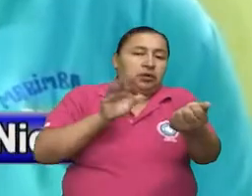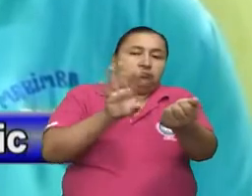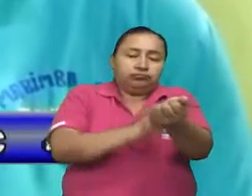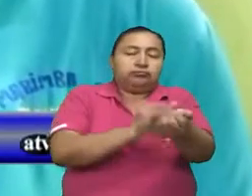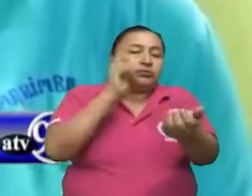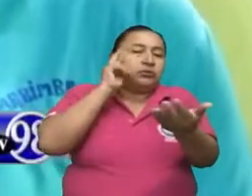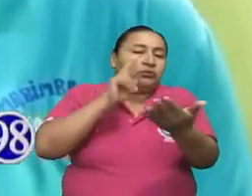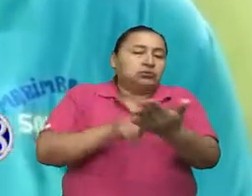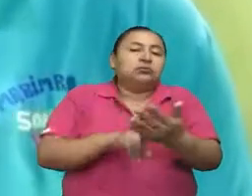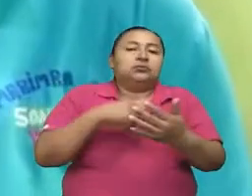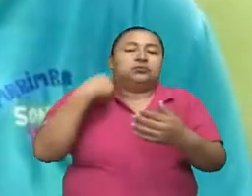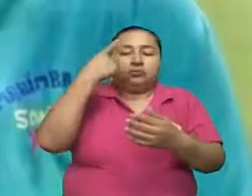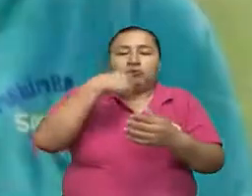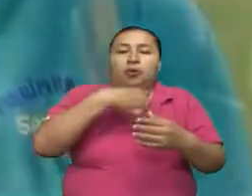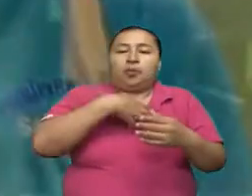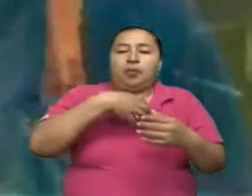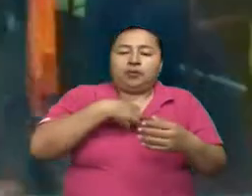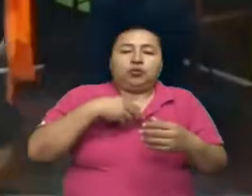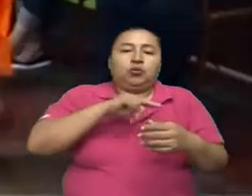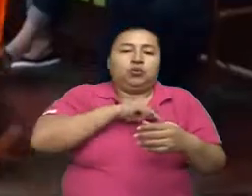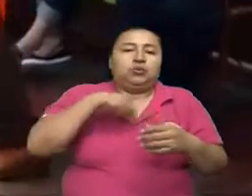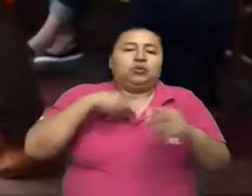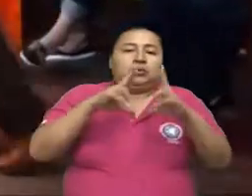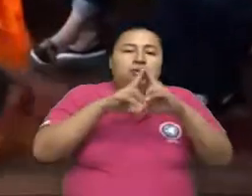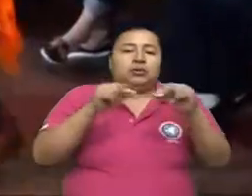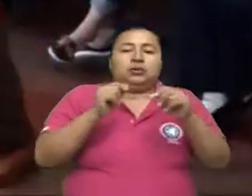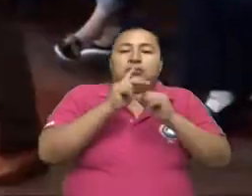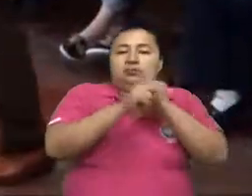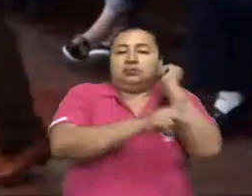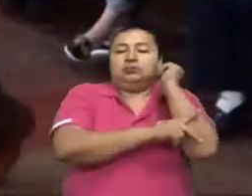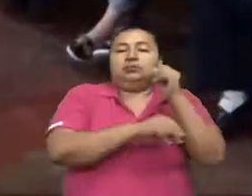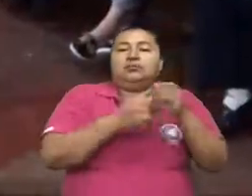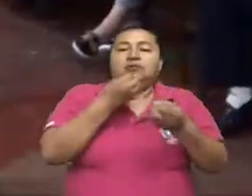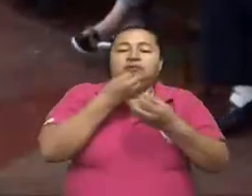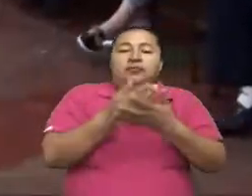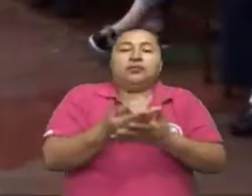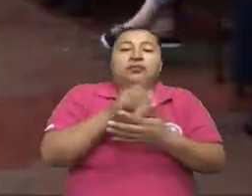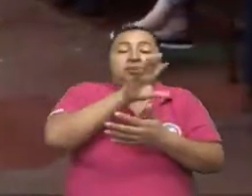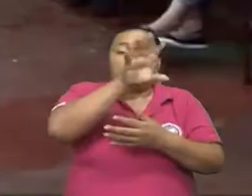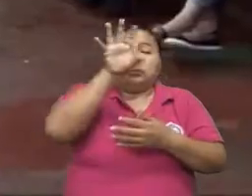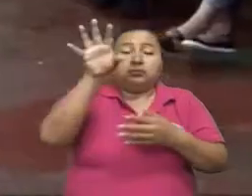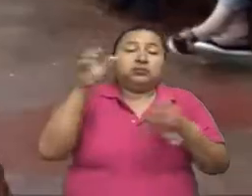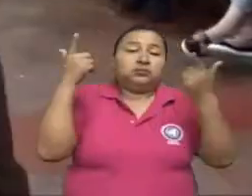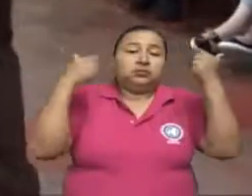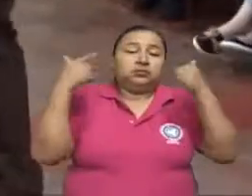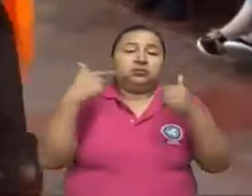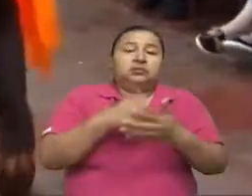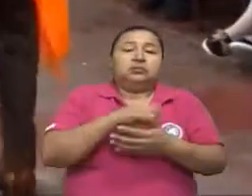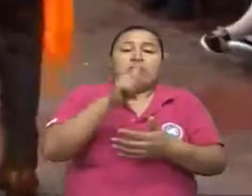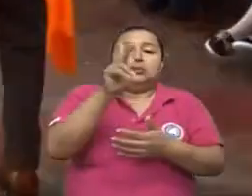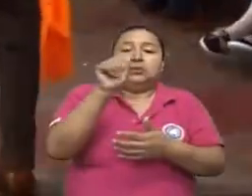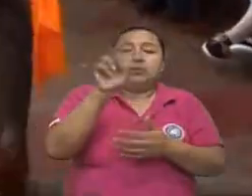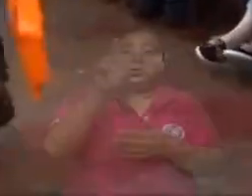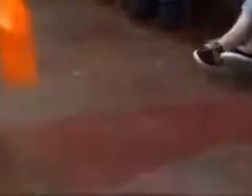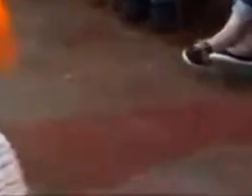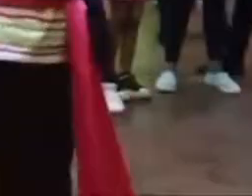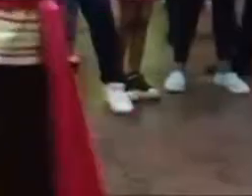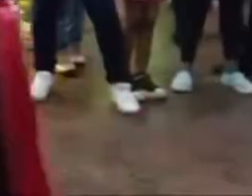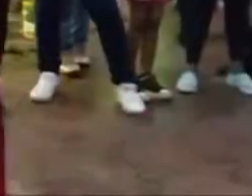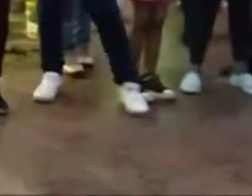representen lo nuestro, lo del país Nicaragua. Les informó desde el departamento de Masaya, Carla Sáenz